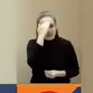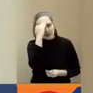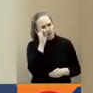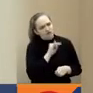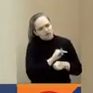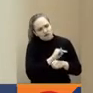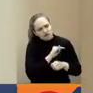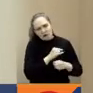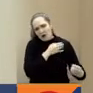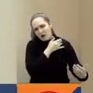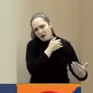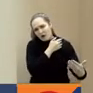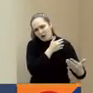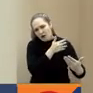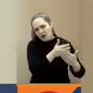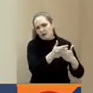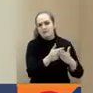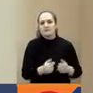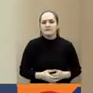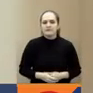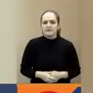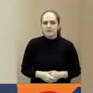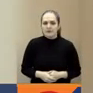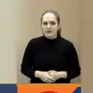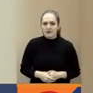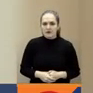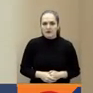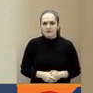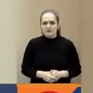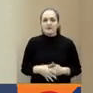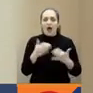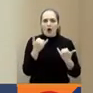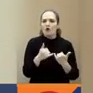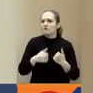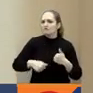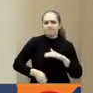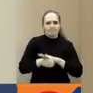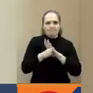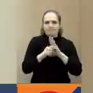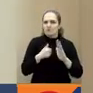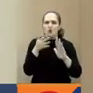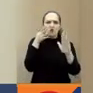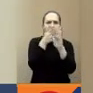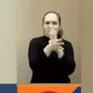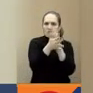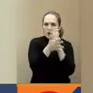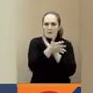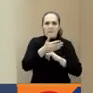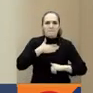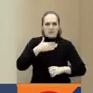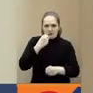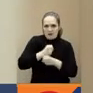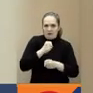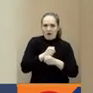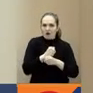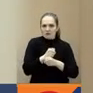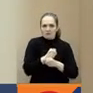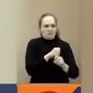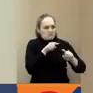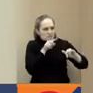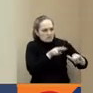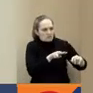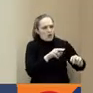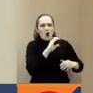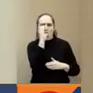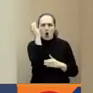se ha comprometido a presentar un informe anual a mi oficina sobre el trabajo que se está realizando